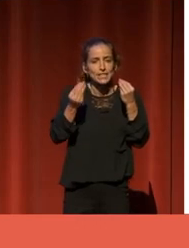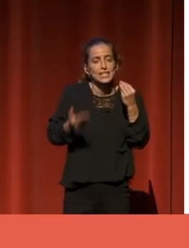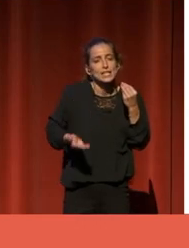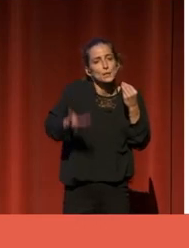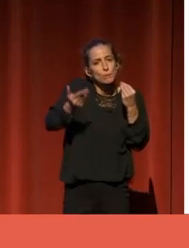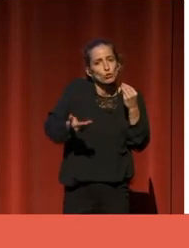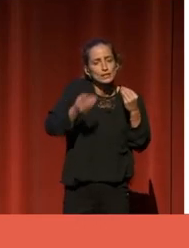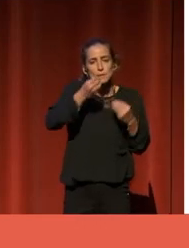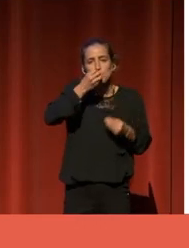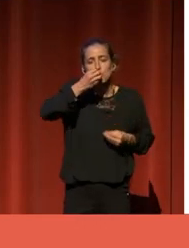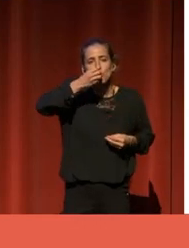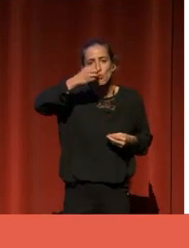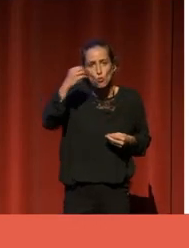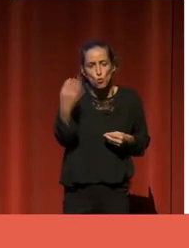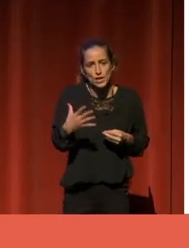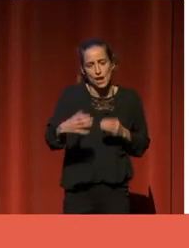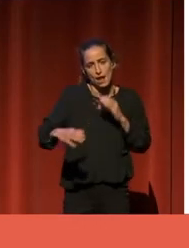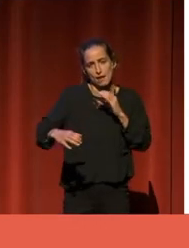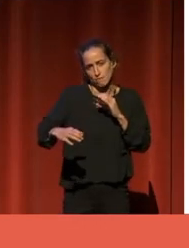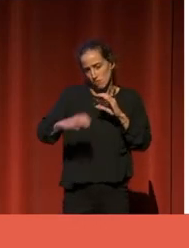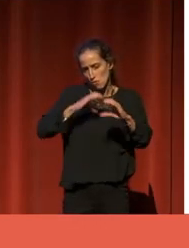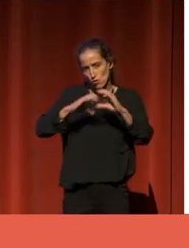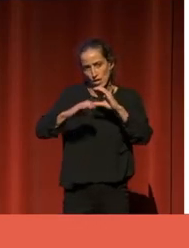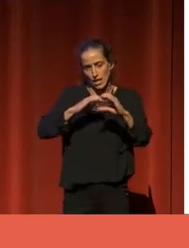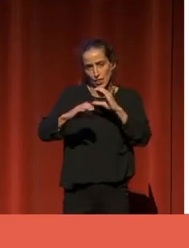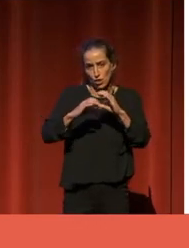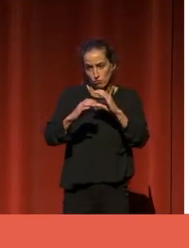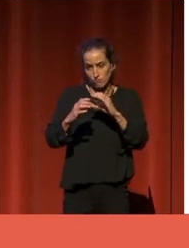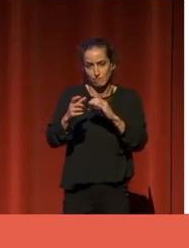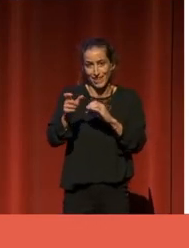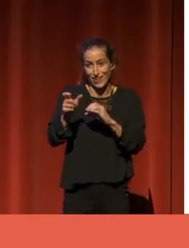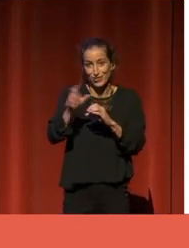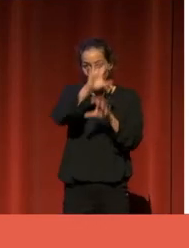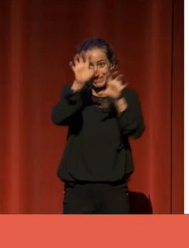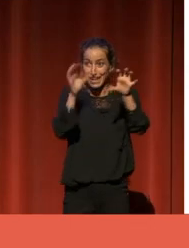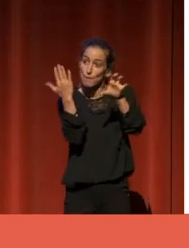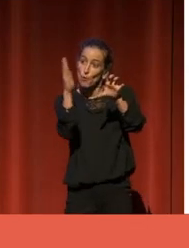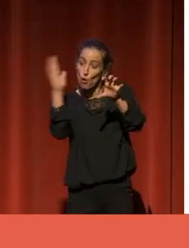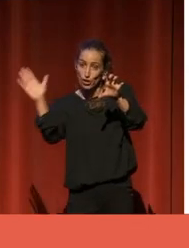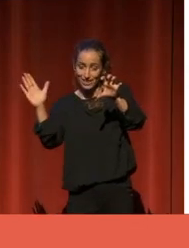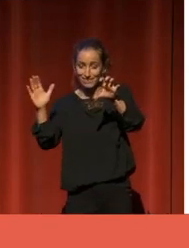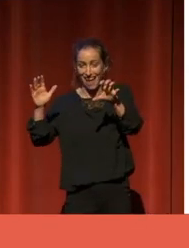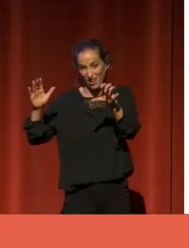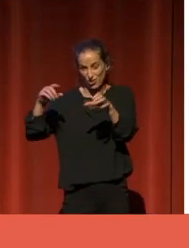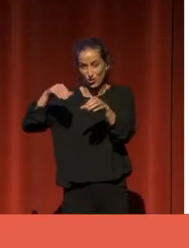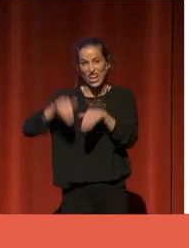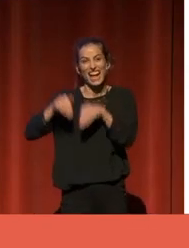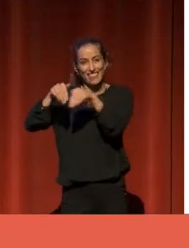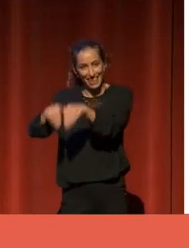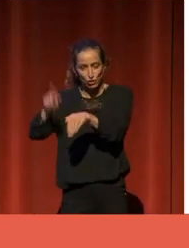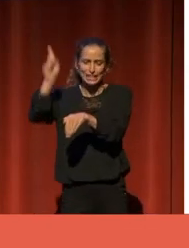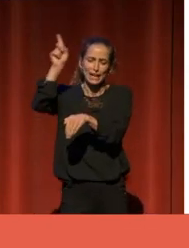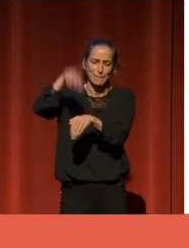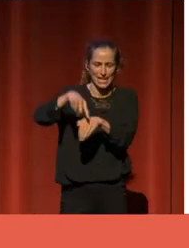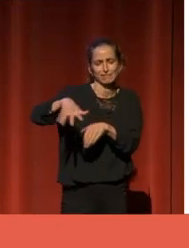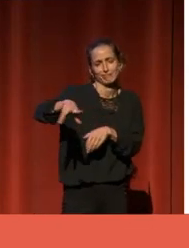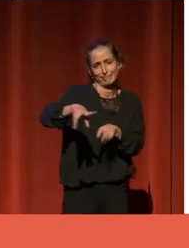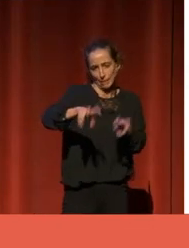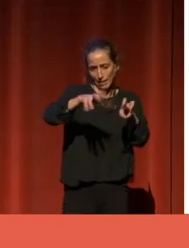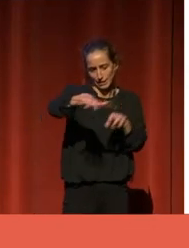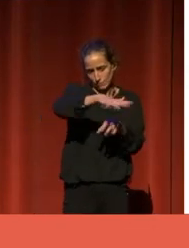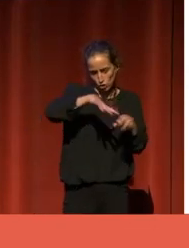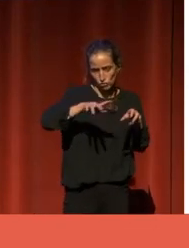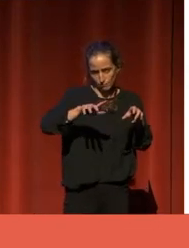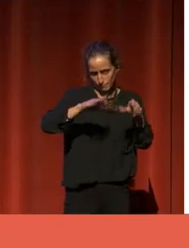comunicación entre los gobiernos nacionales que Proponen estos candidatos y el campo de las bibliotecas y no solo Ahora